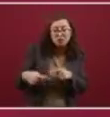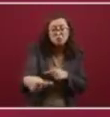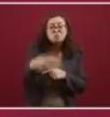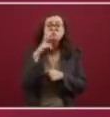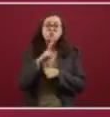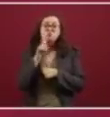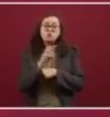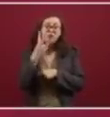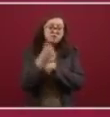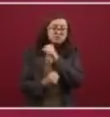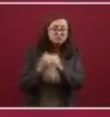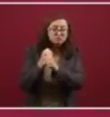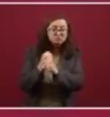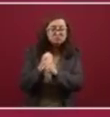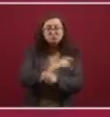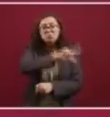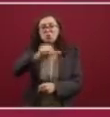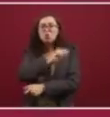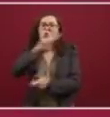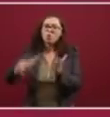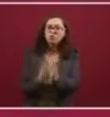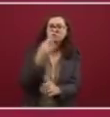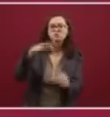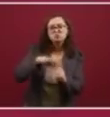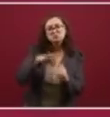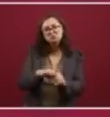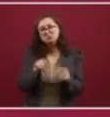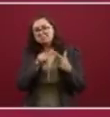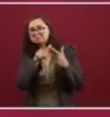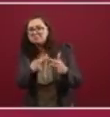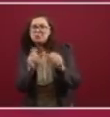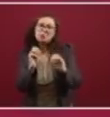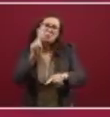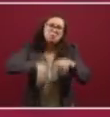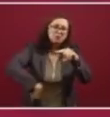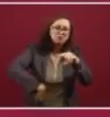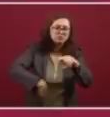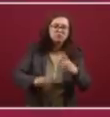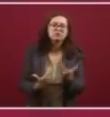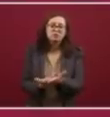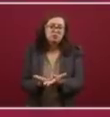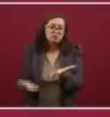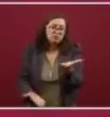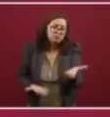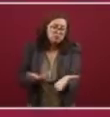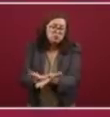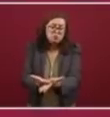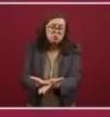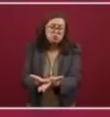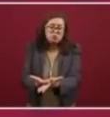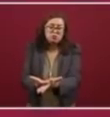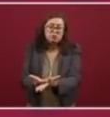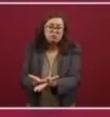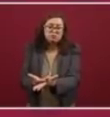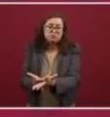es mi planteamiento. Y ahora lo propusimos, pero